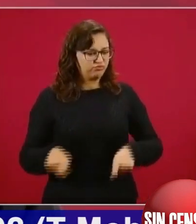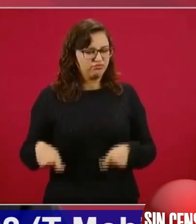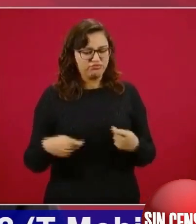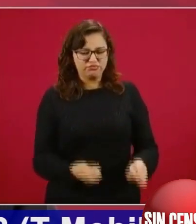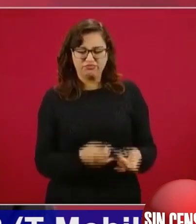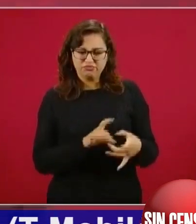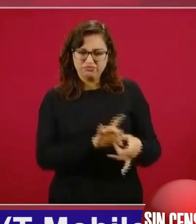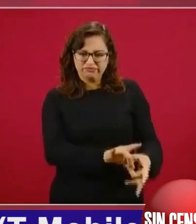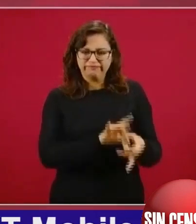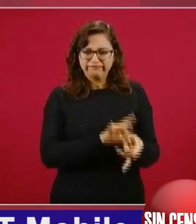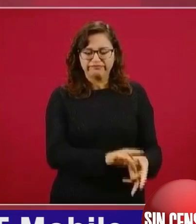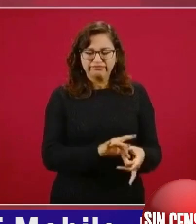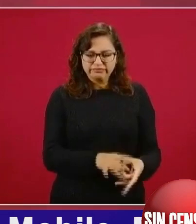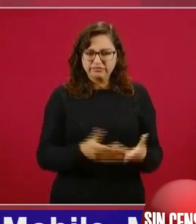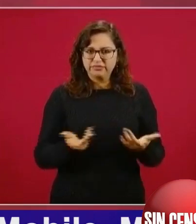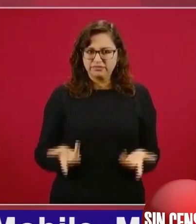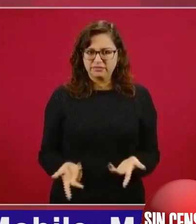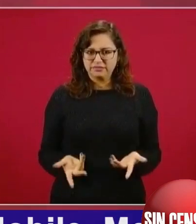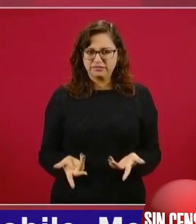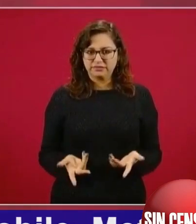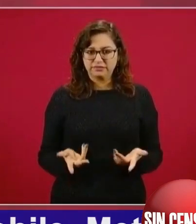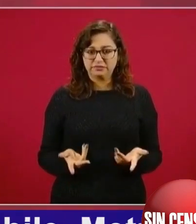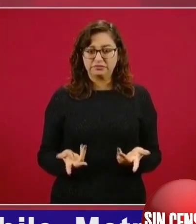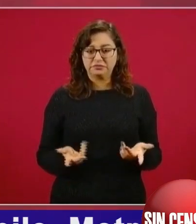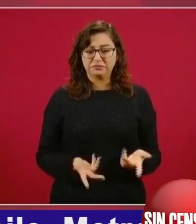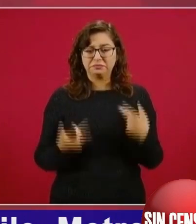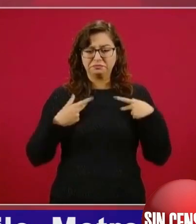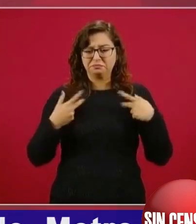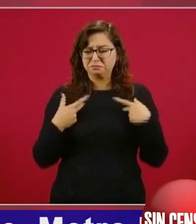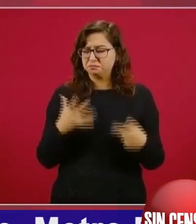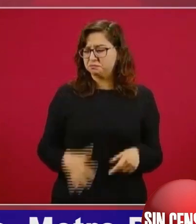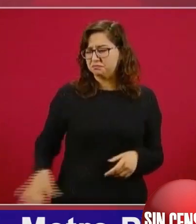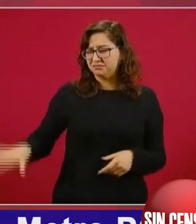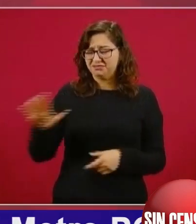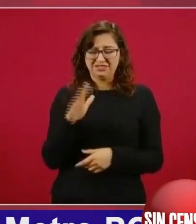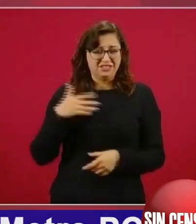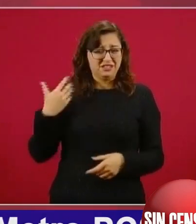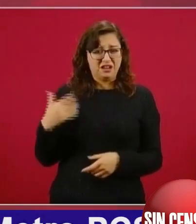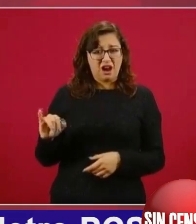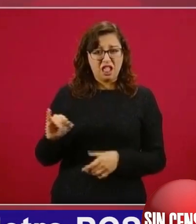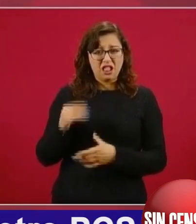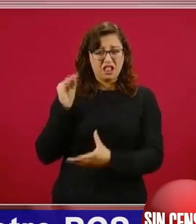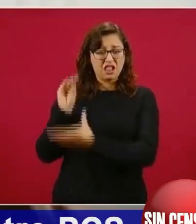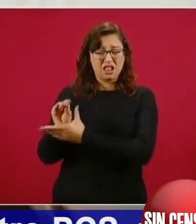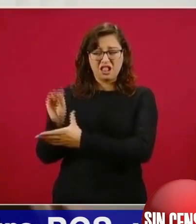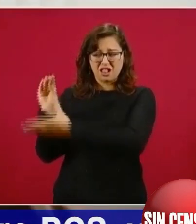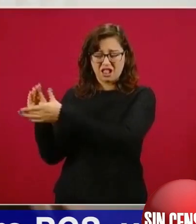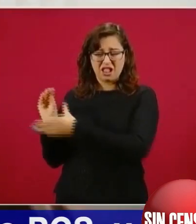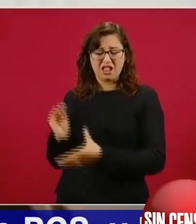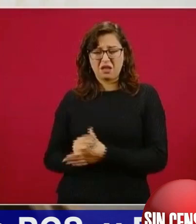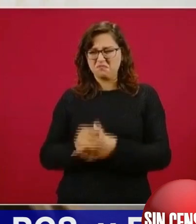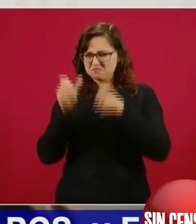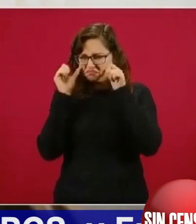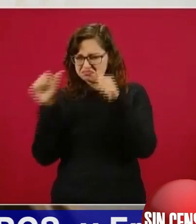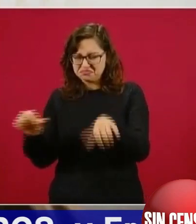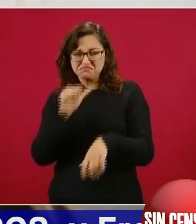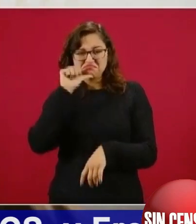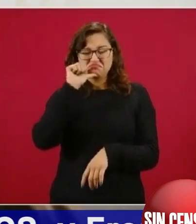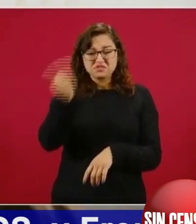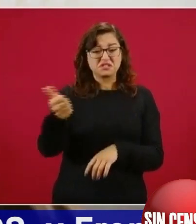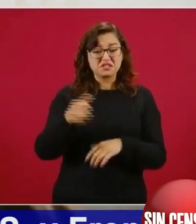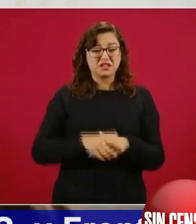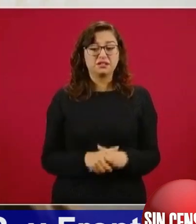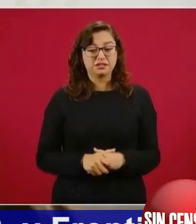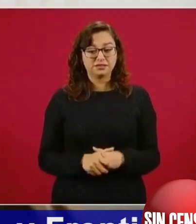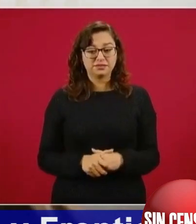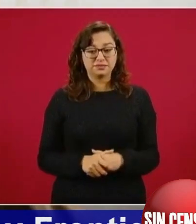vinculada a ellos. El pueblo no les interesaba, no existía. Es esto que está